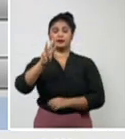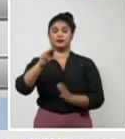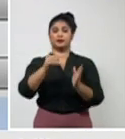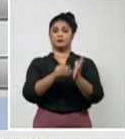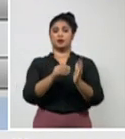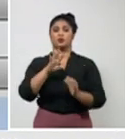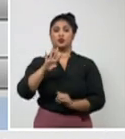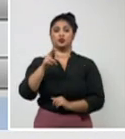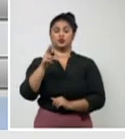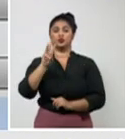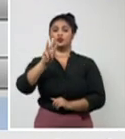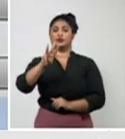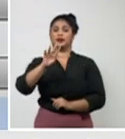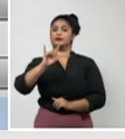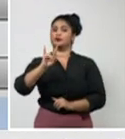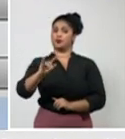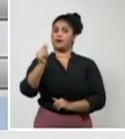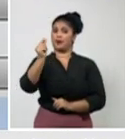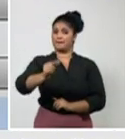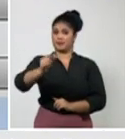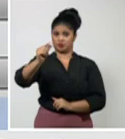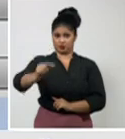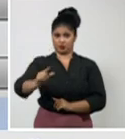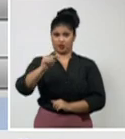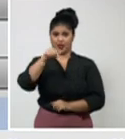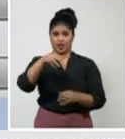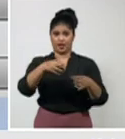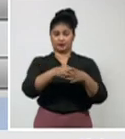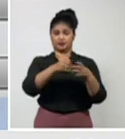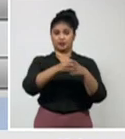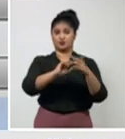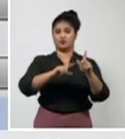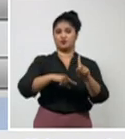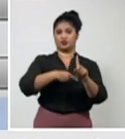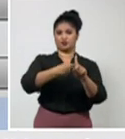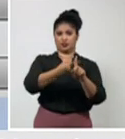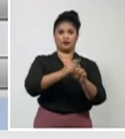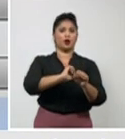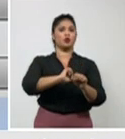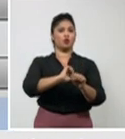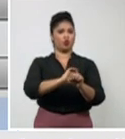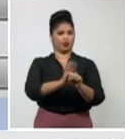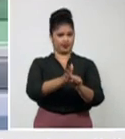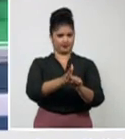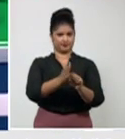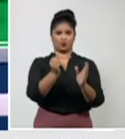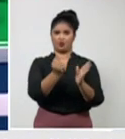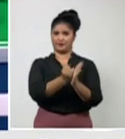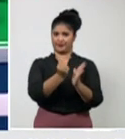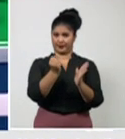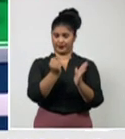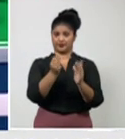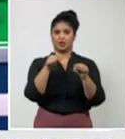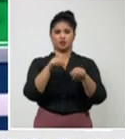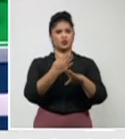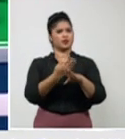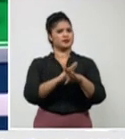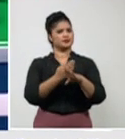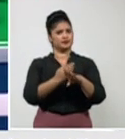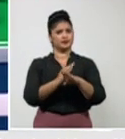23.439 personas han resultado positivas a la COVID-19. Estamos hablando del